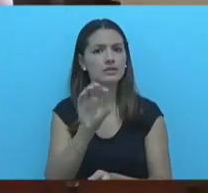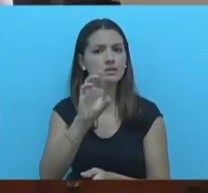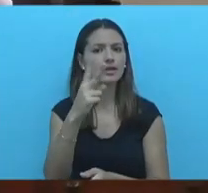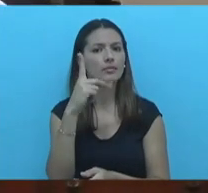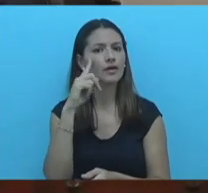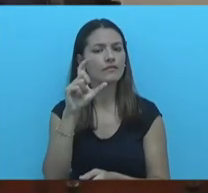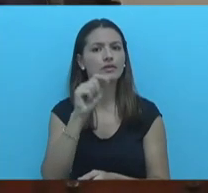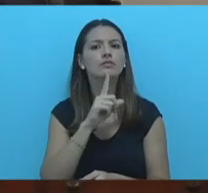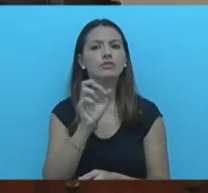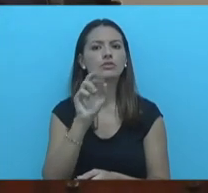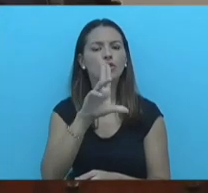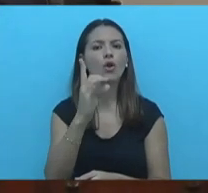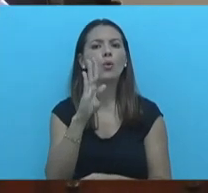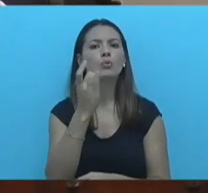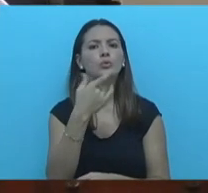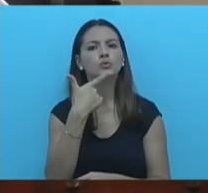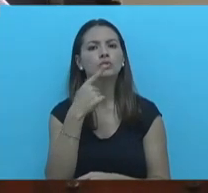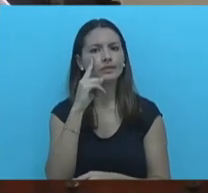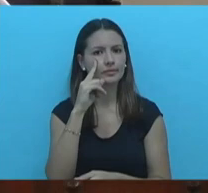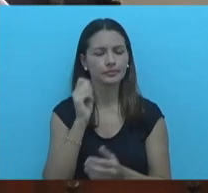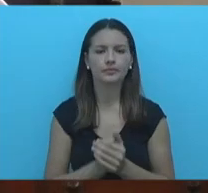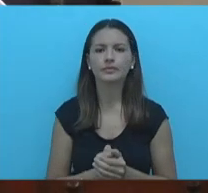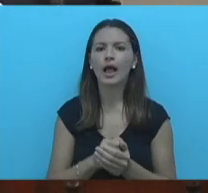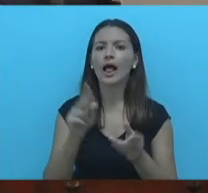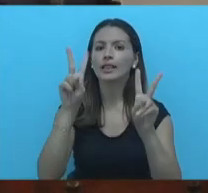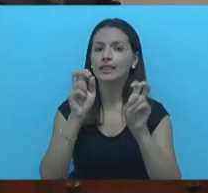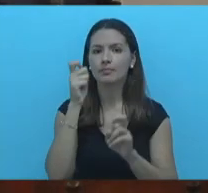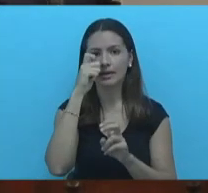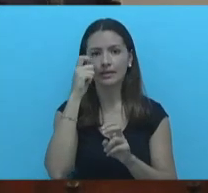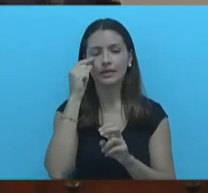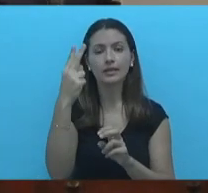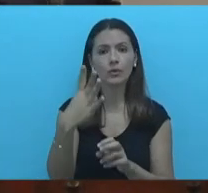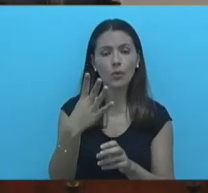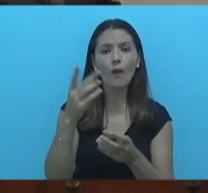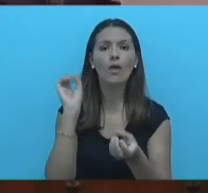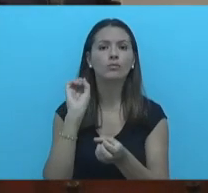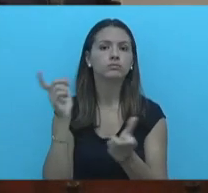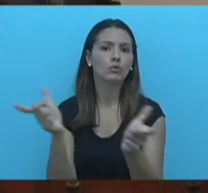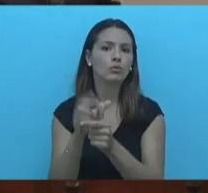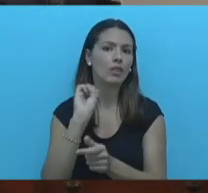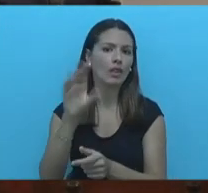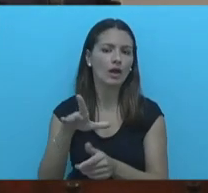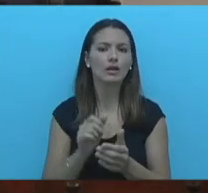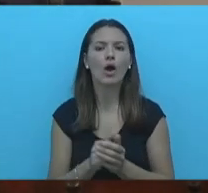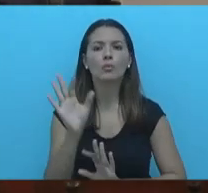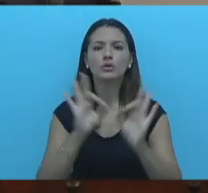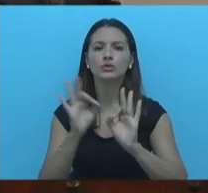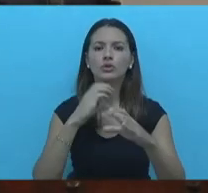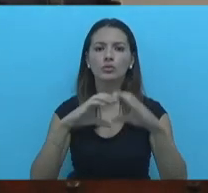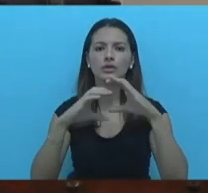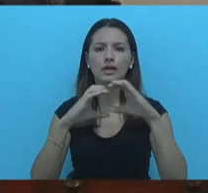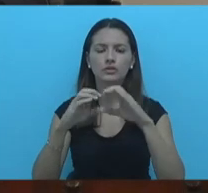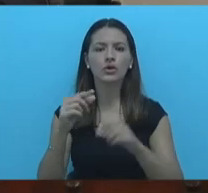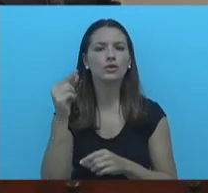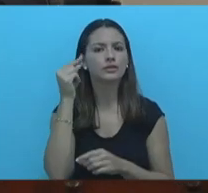será. 34. A la comisión asignada. Proyectos de comunicación, 35. Diputado Angelini, tiene uso de la palabra.